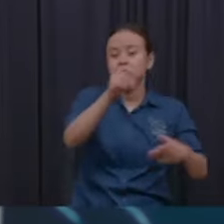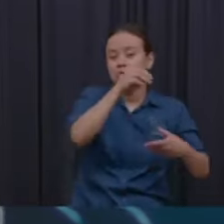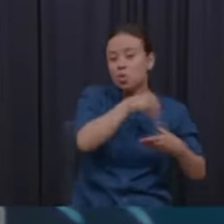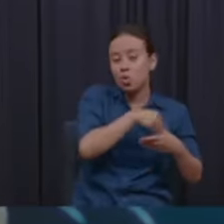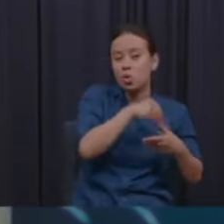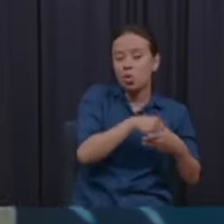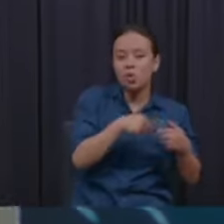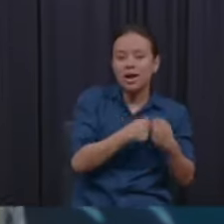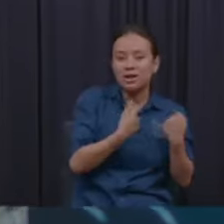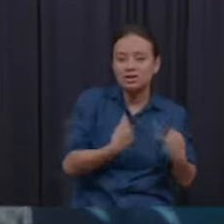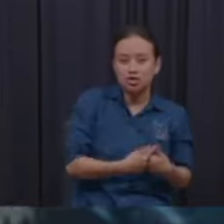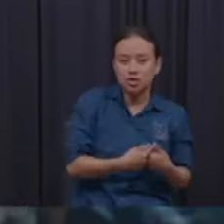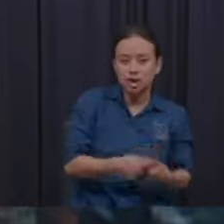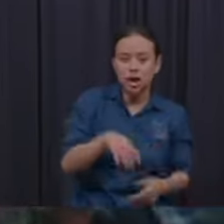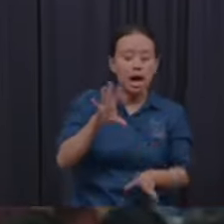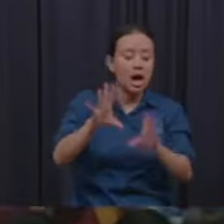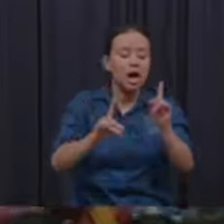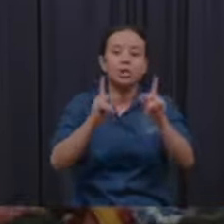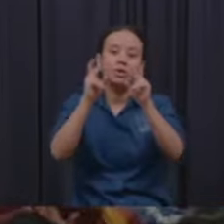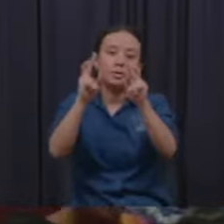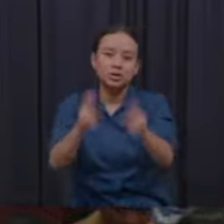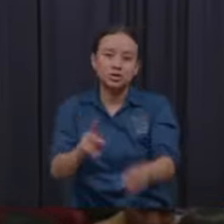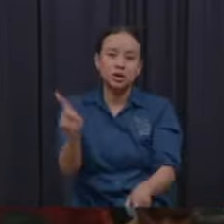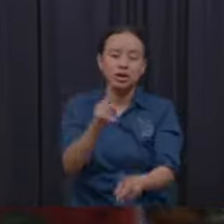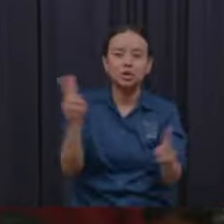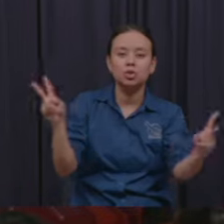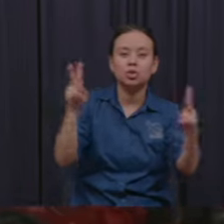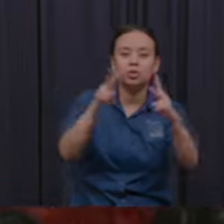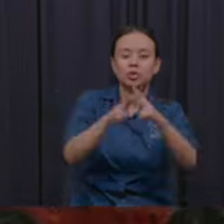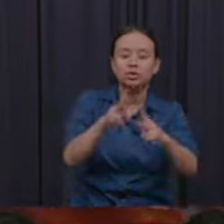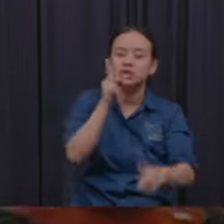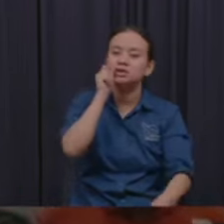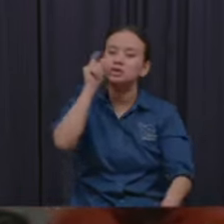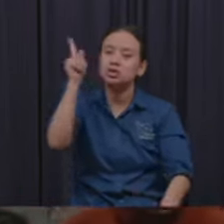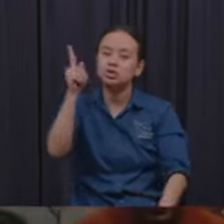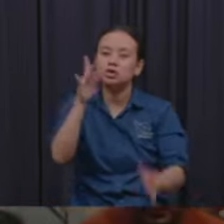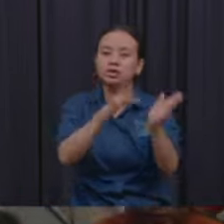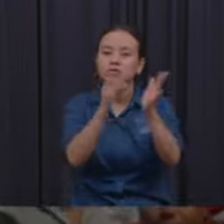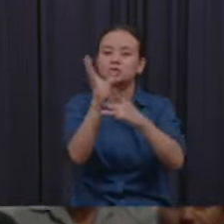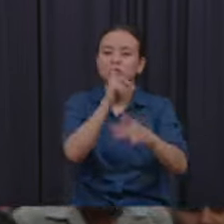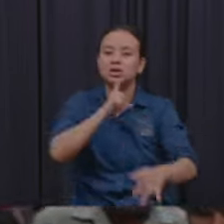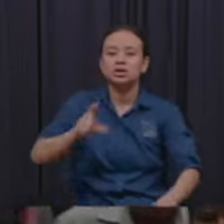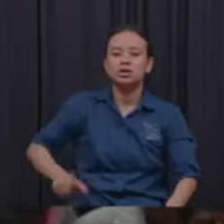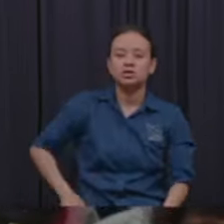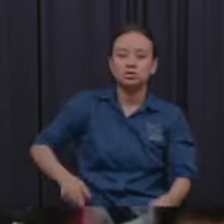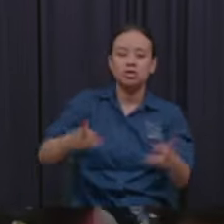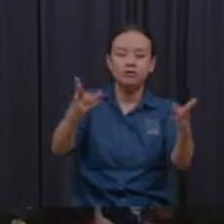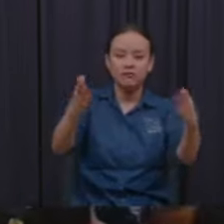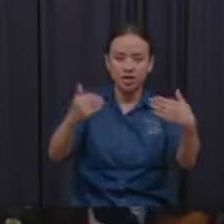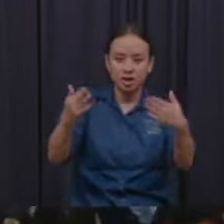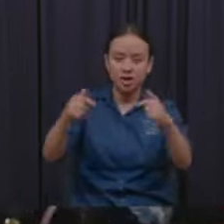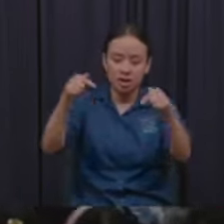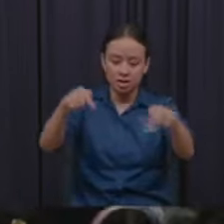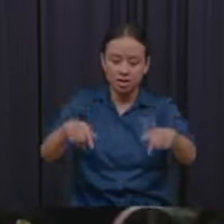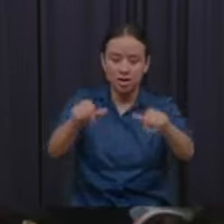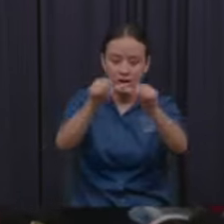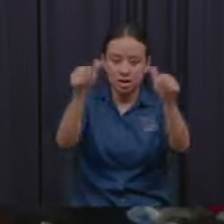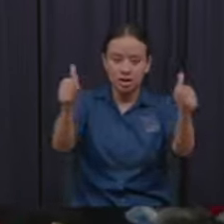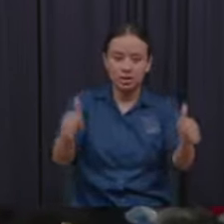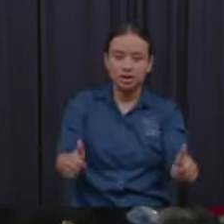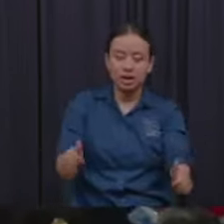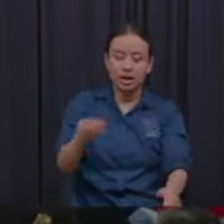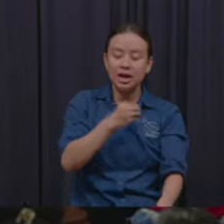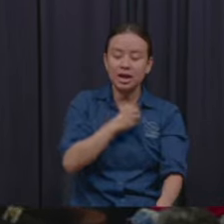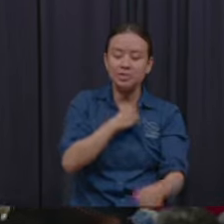personas que no conocen al Señor Jesucristo, véngase aquí adelante y permítanos poder orar